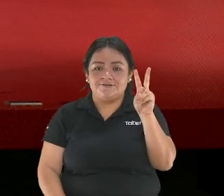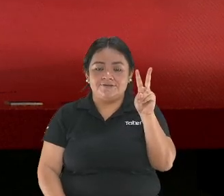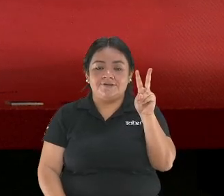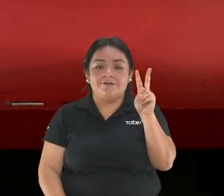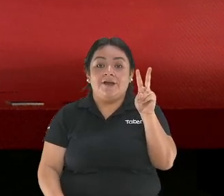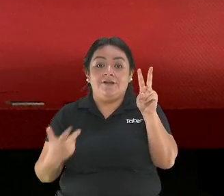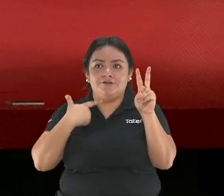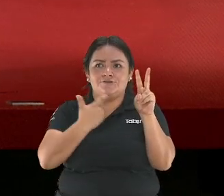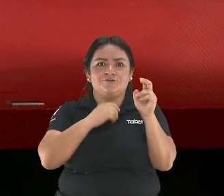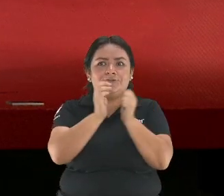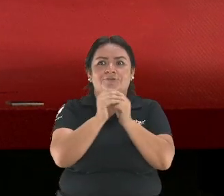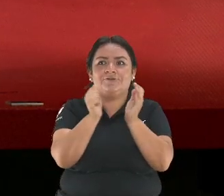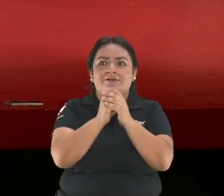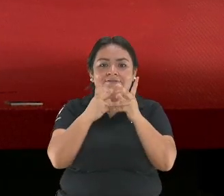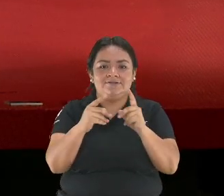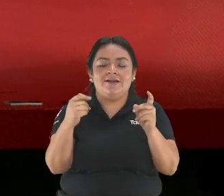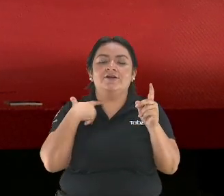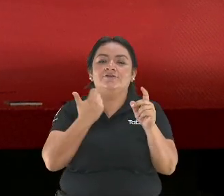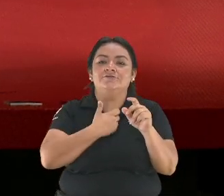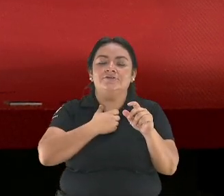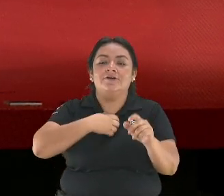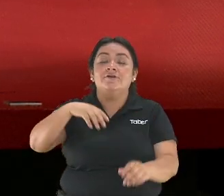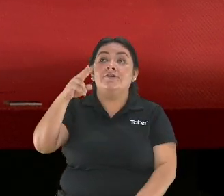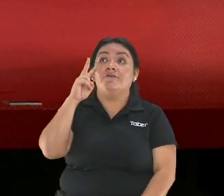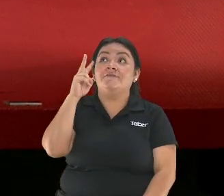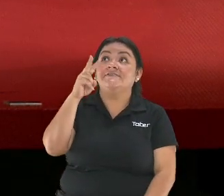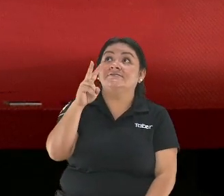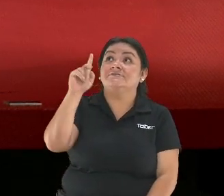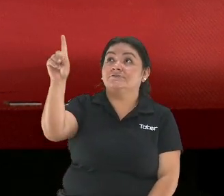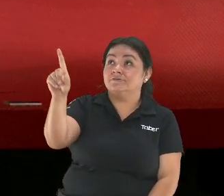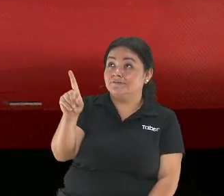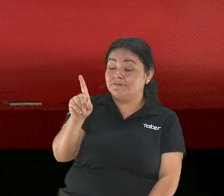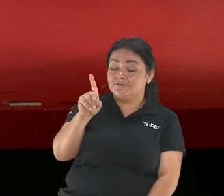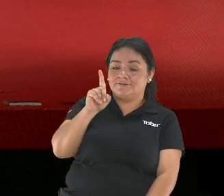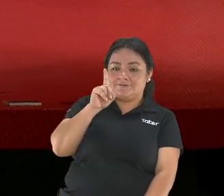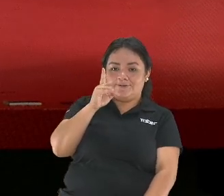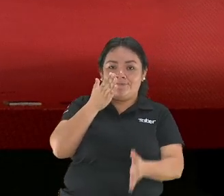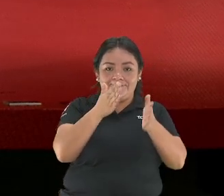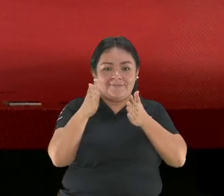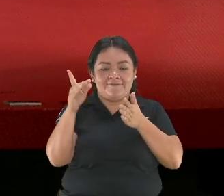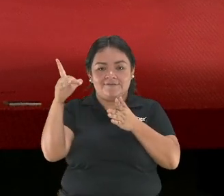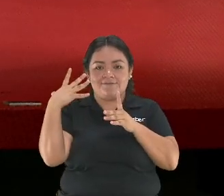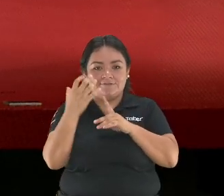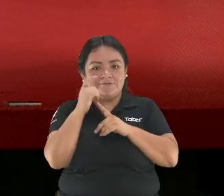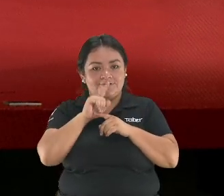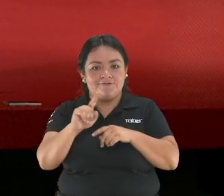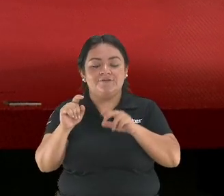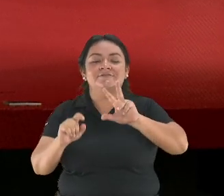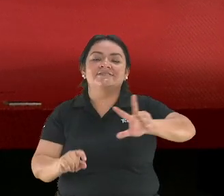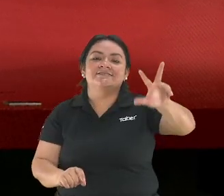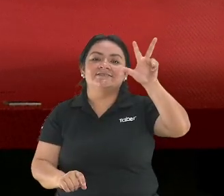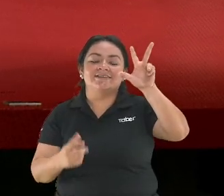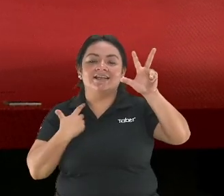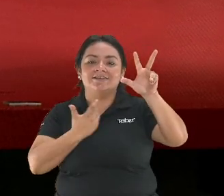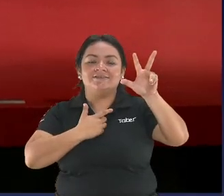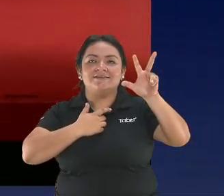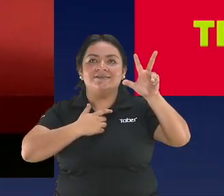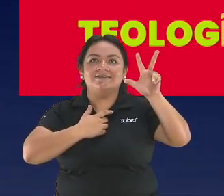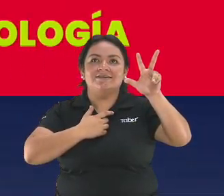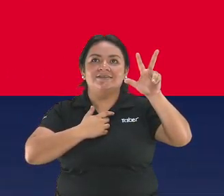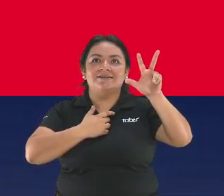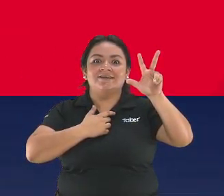superar las pruebas tenemos que hacerlo bajo la óptica divina es decir bajo el plan perfecto de dios número 3 te dije para que